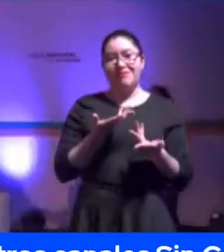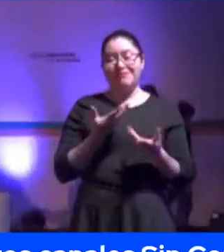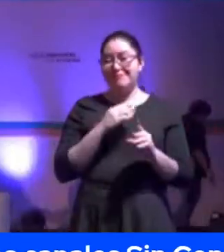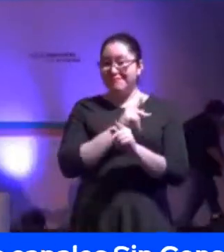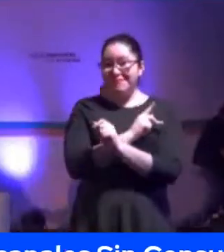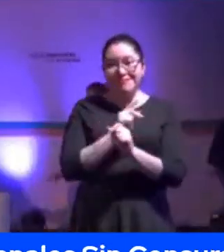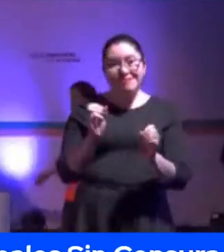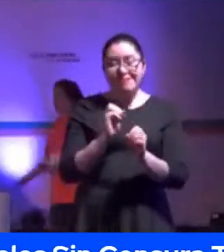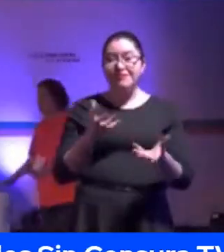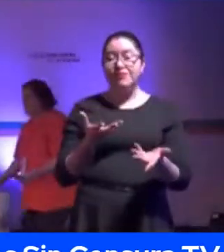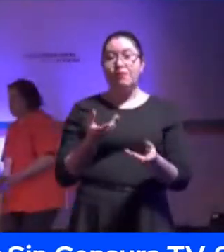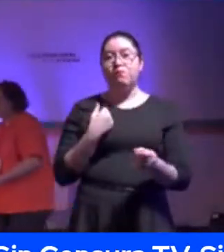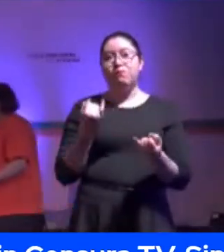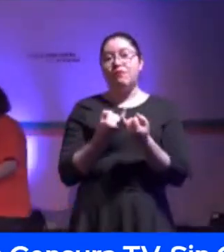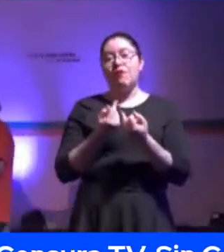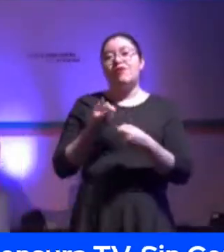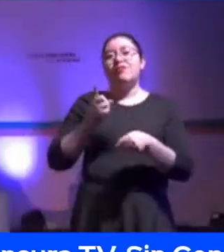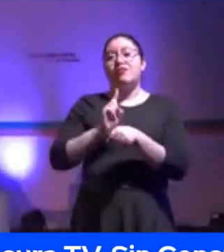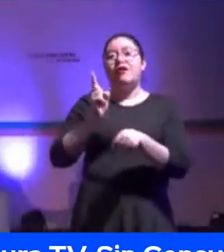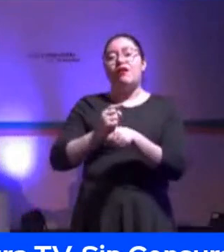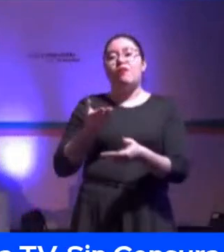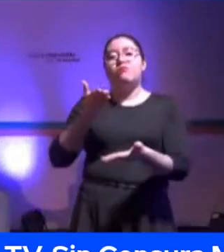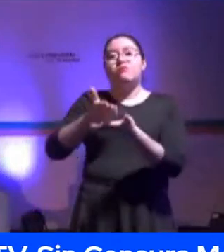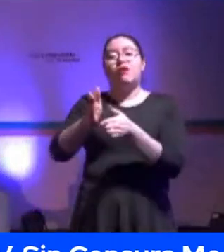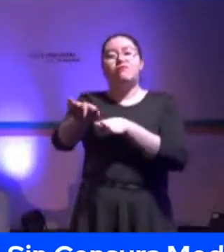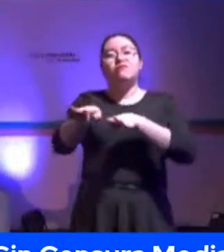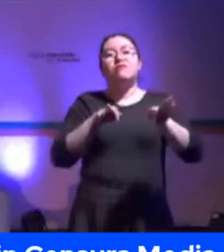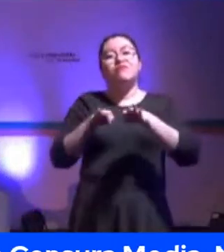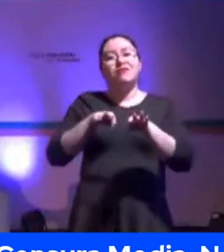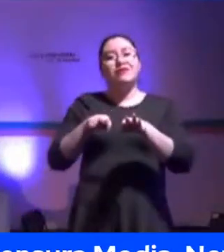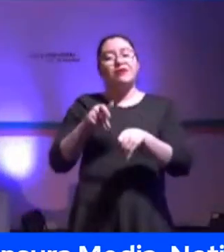embargo van a la disposición de saber que todos los días van a ir por una